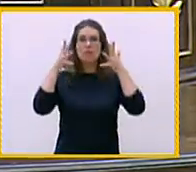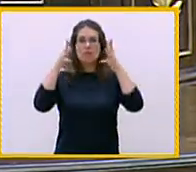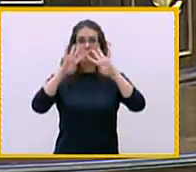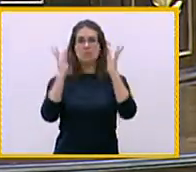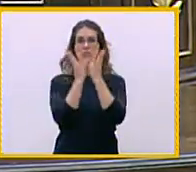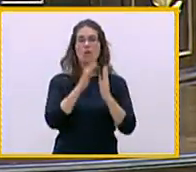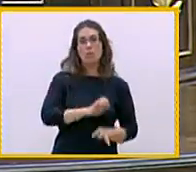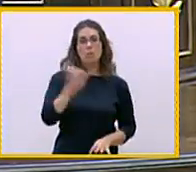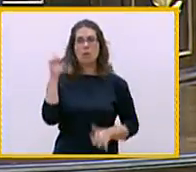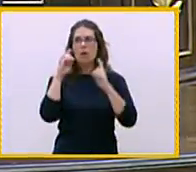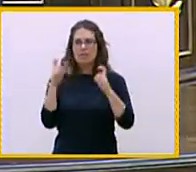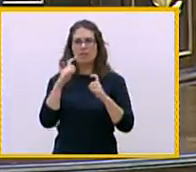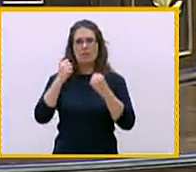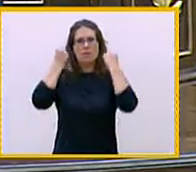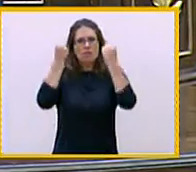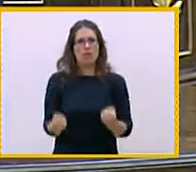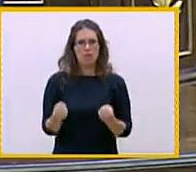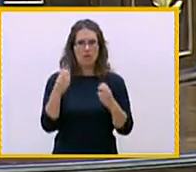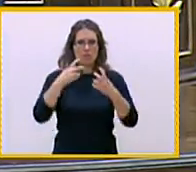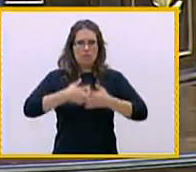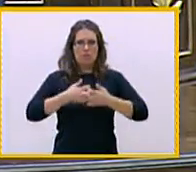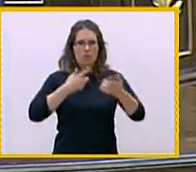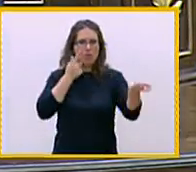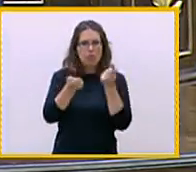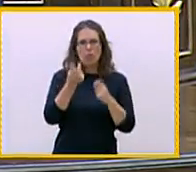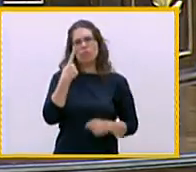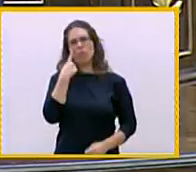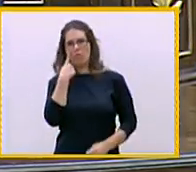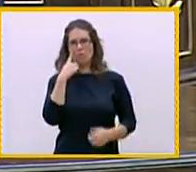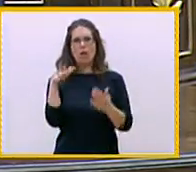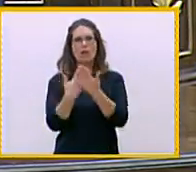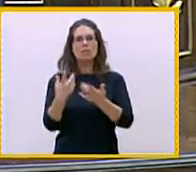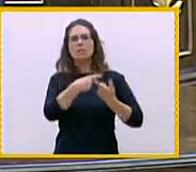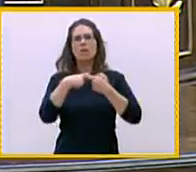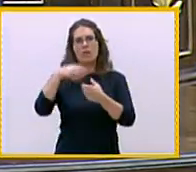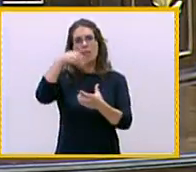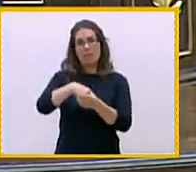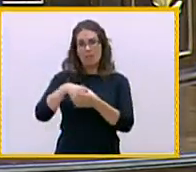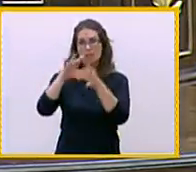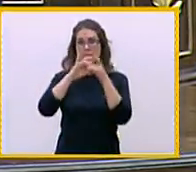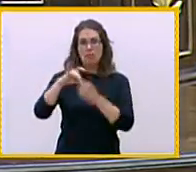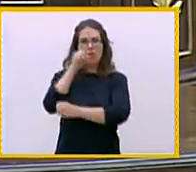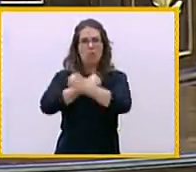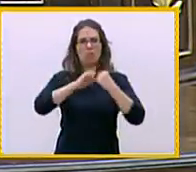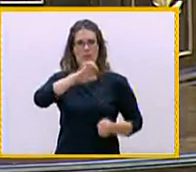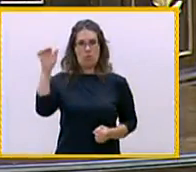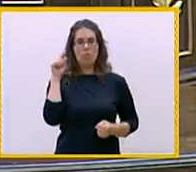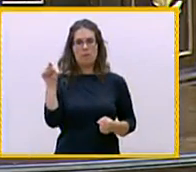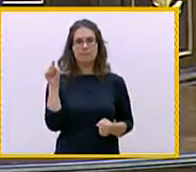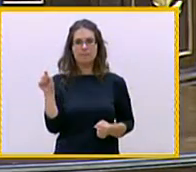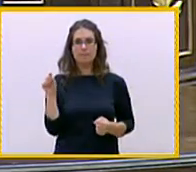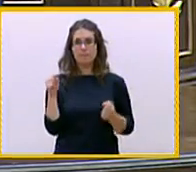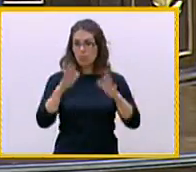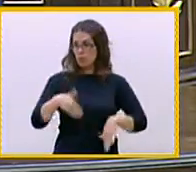coordinación, de supervisión y de solidaridad en el seno de la Unión Económica y Monetaria. Y en la última